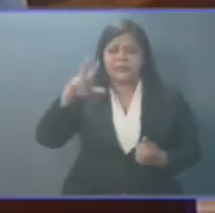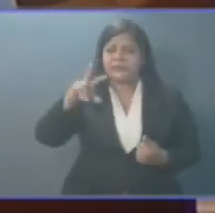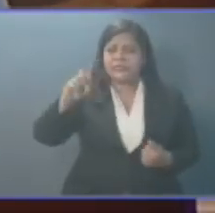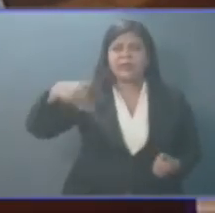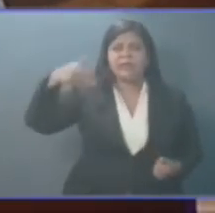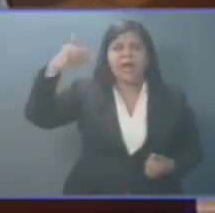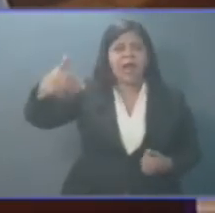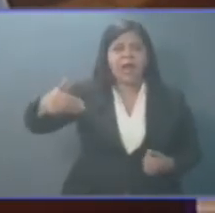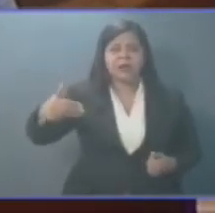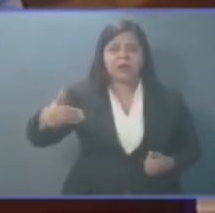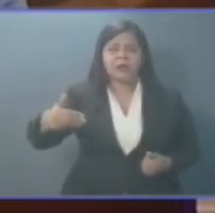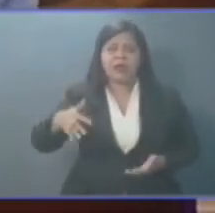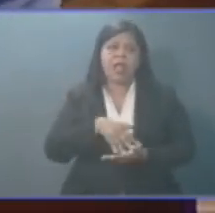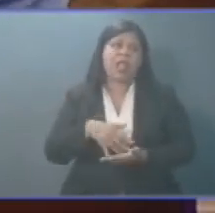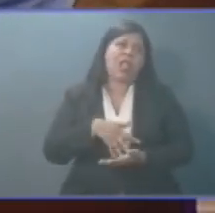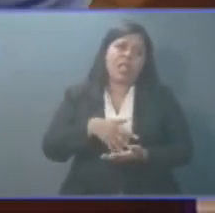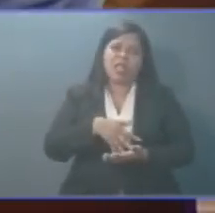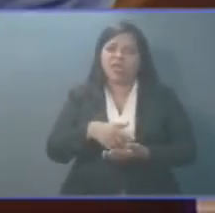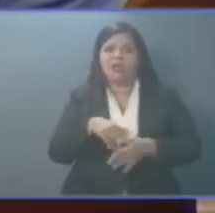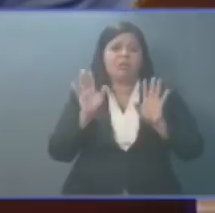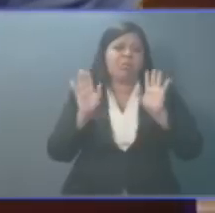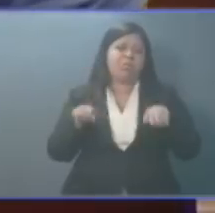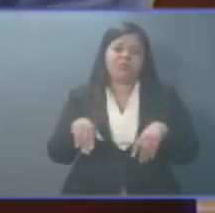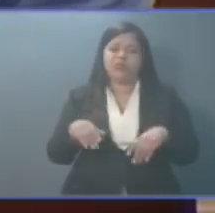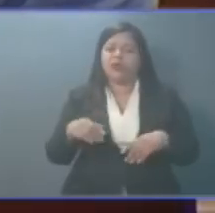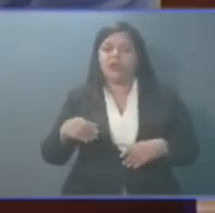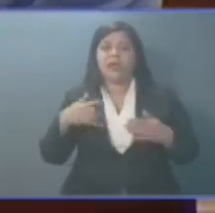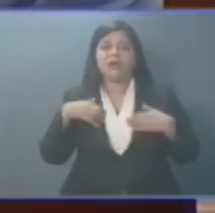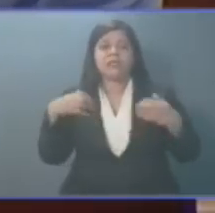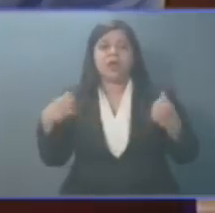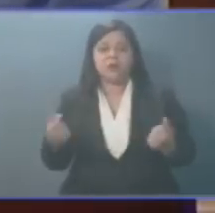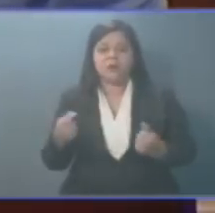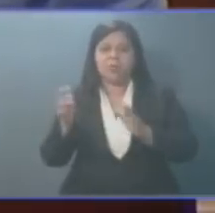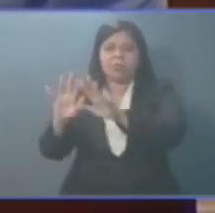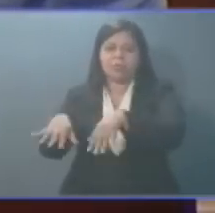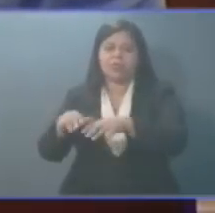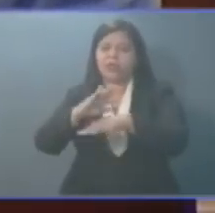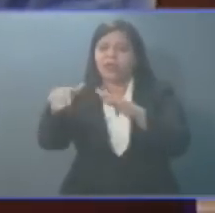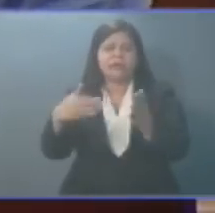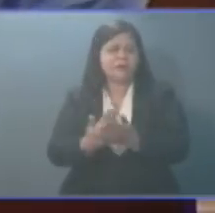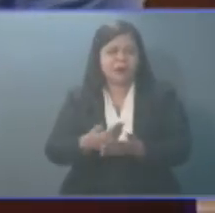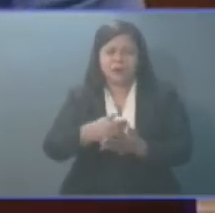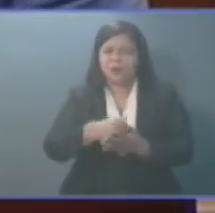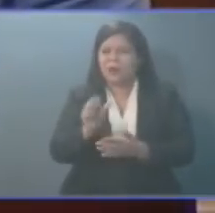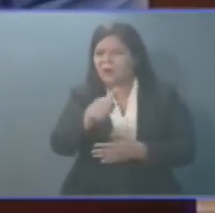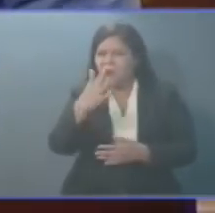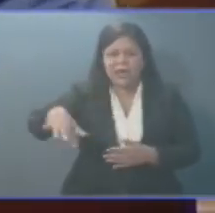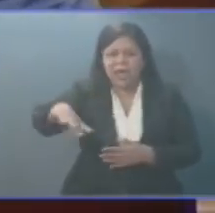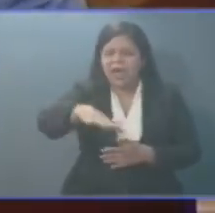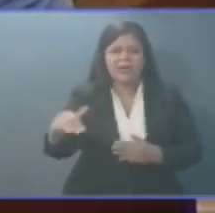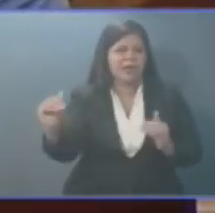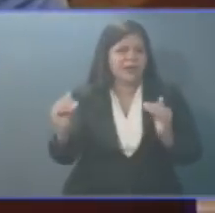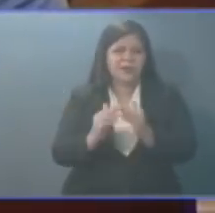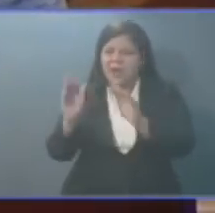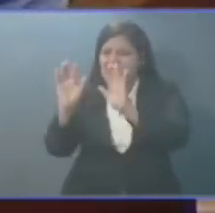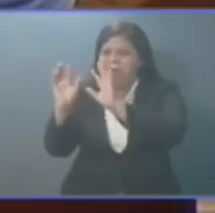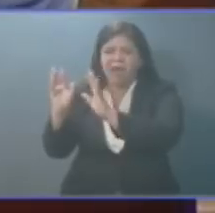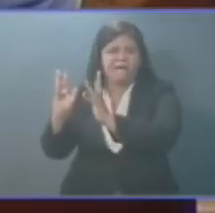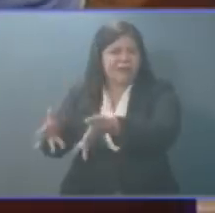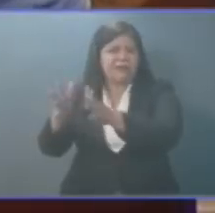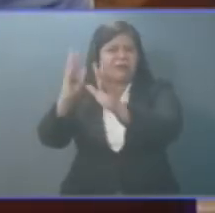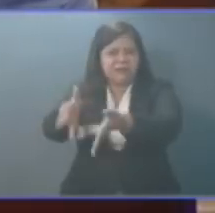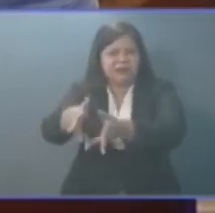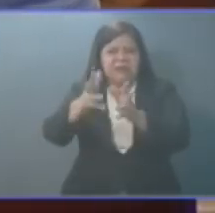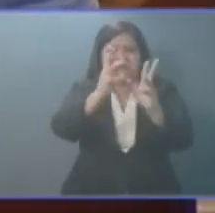años de ineficiencia en la salud pública y en todos los ámbitos de nuestro país. En un